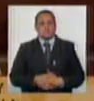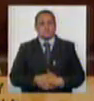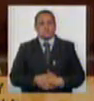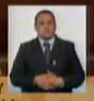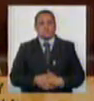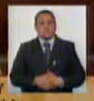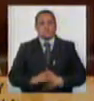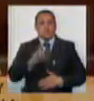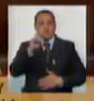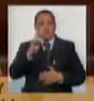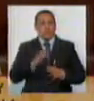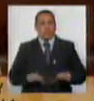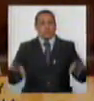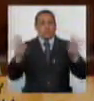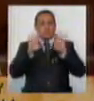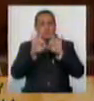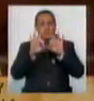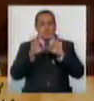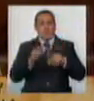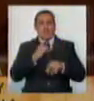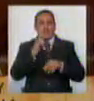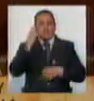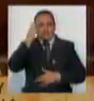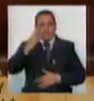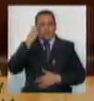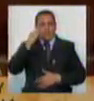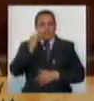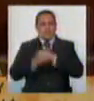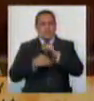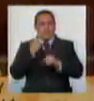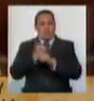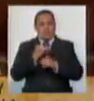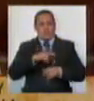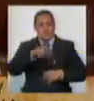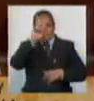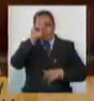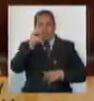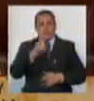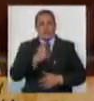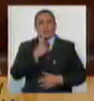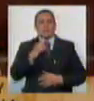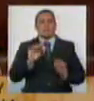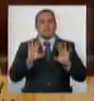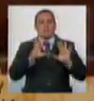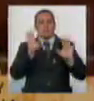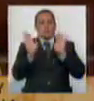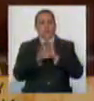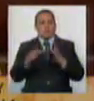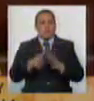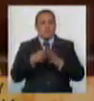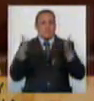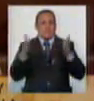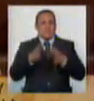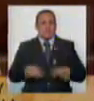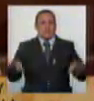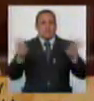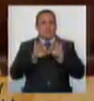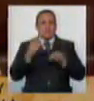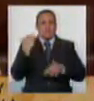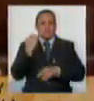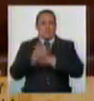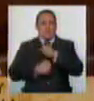Un hito importante en la política internacional de nuestro país, tal vez el de mayor trascendencia en las últimas